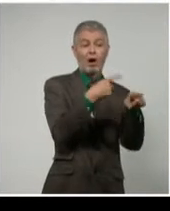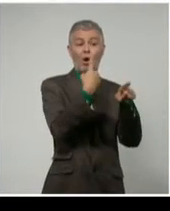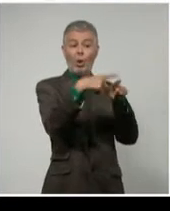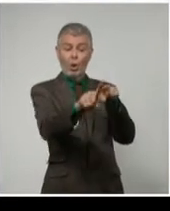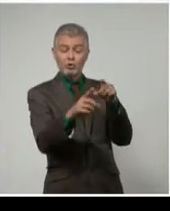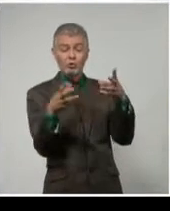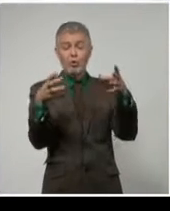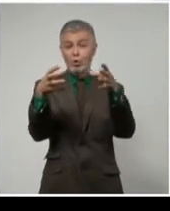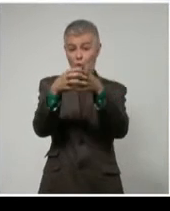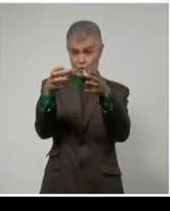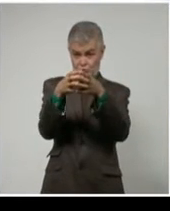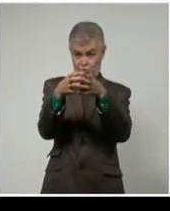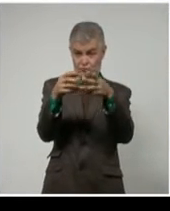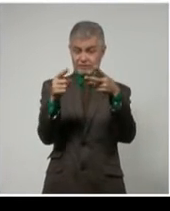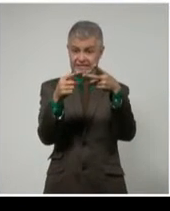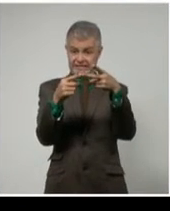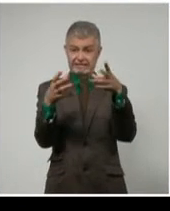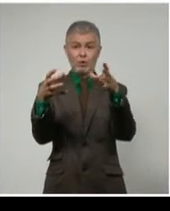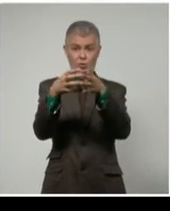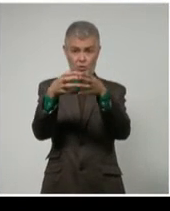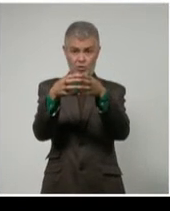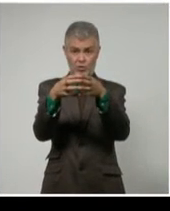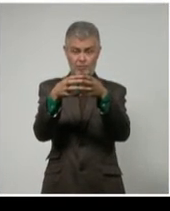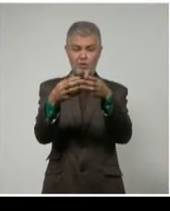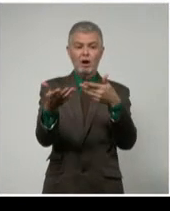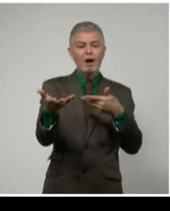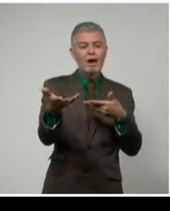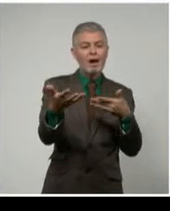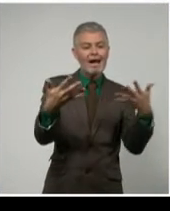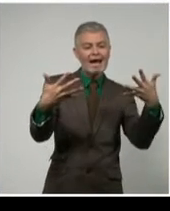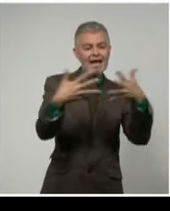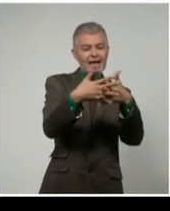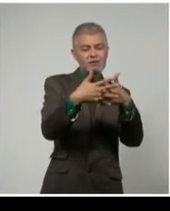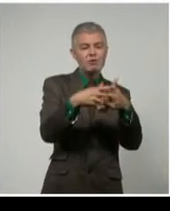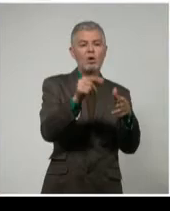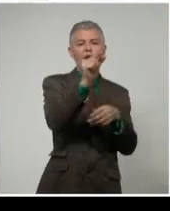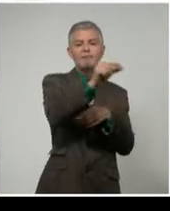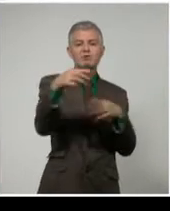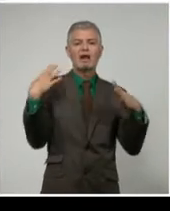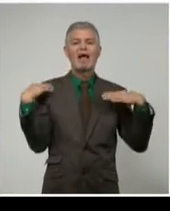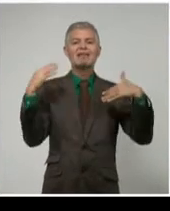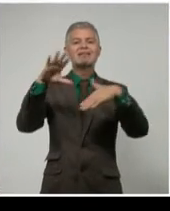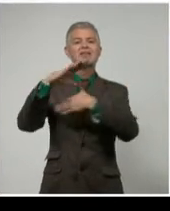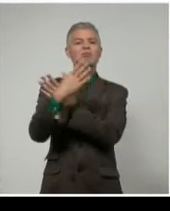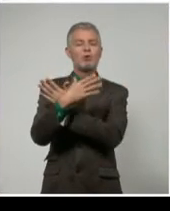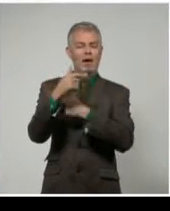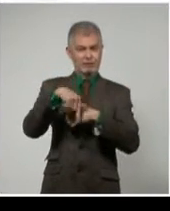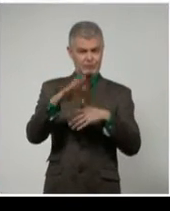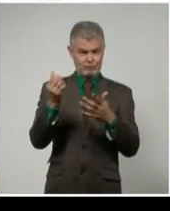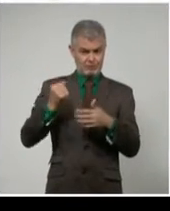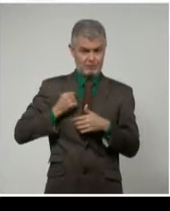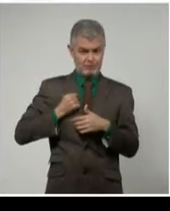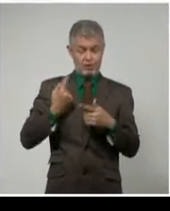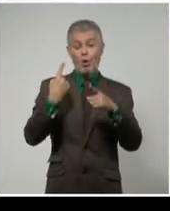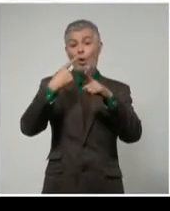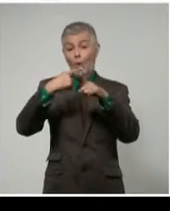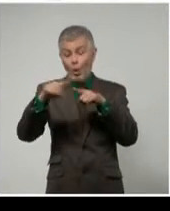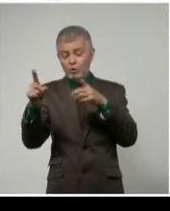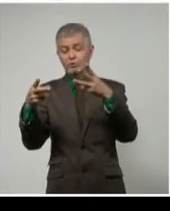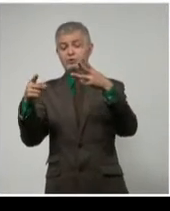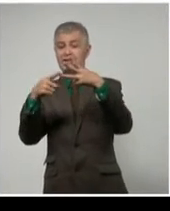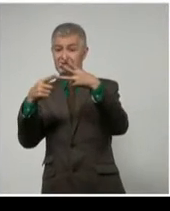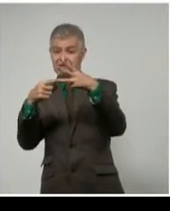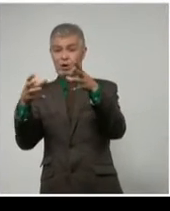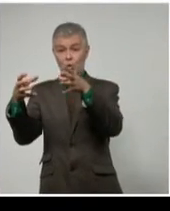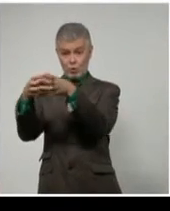los diplomáticos en el momento en que sintieron estos síntomas, y otro grupo de personas que han